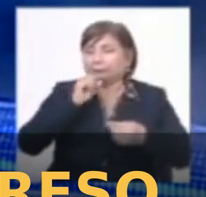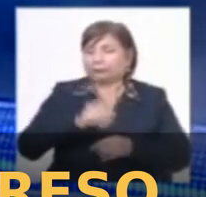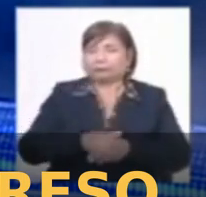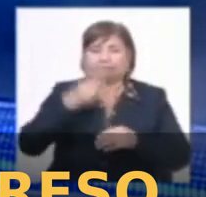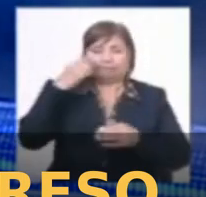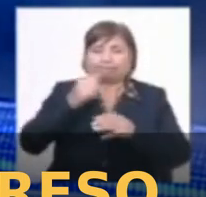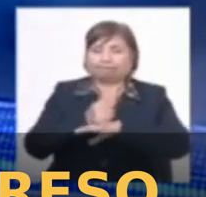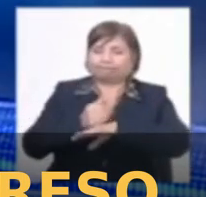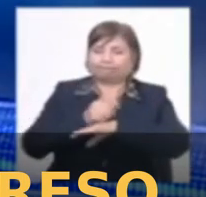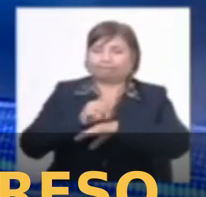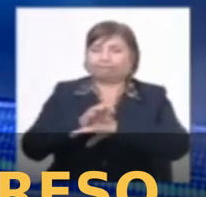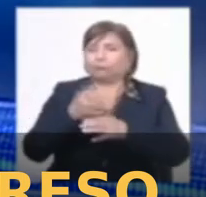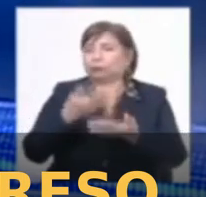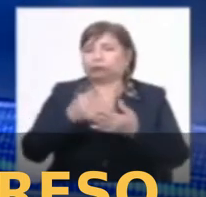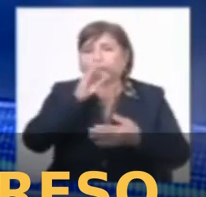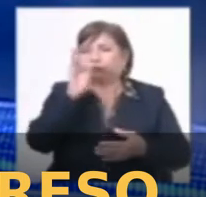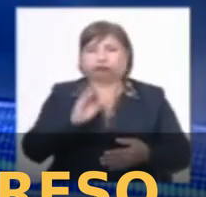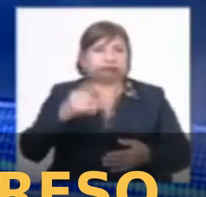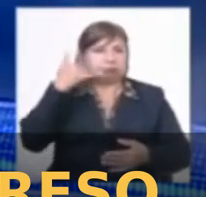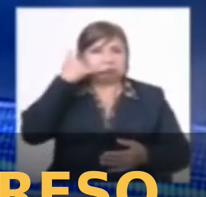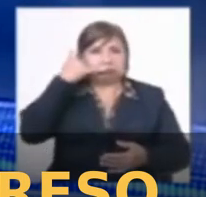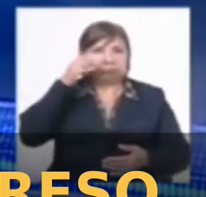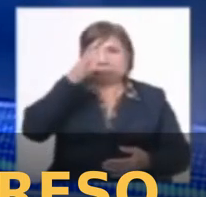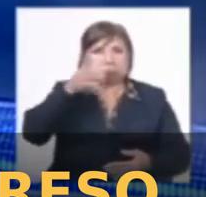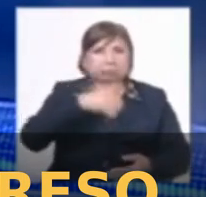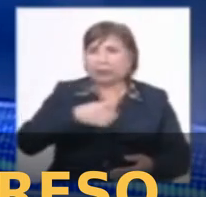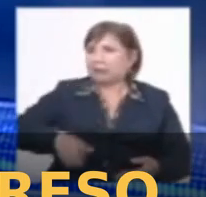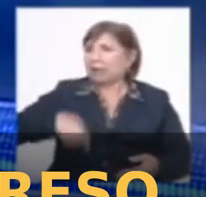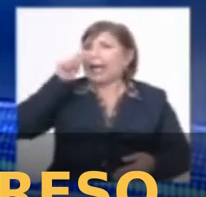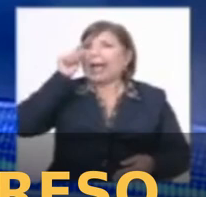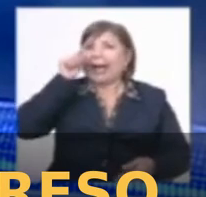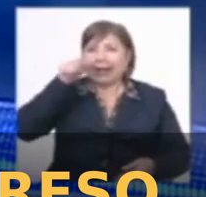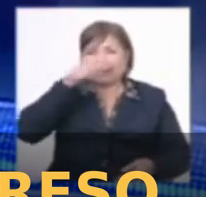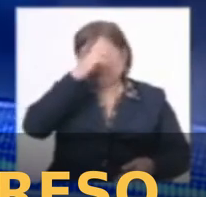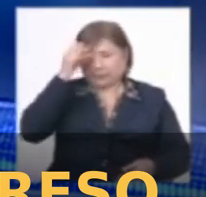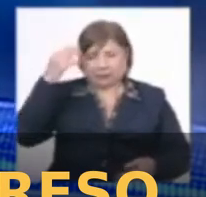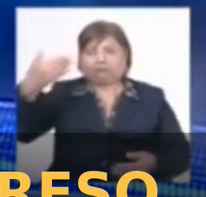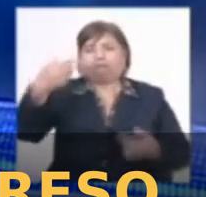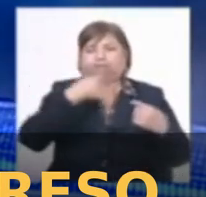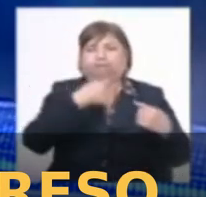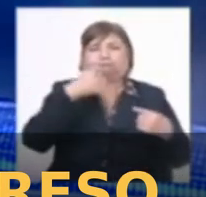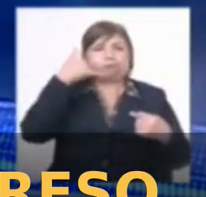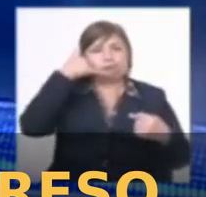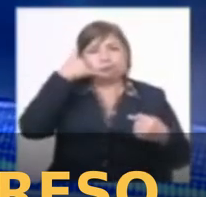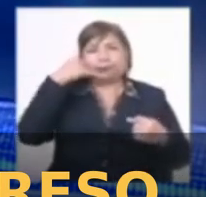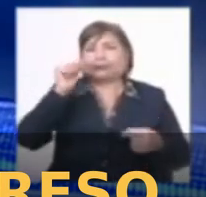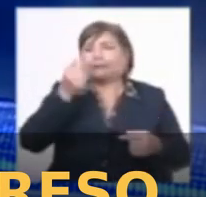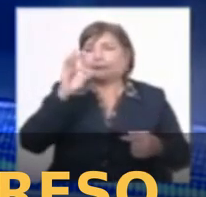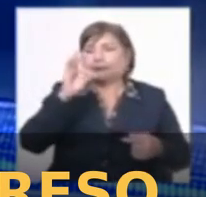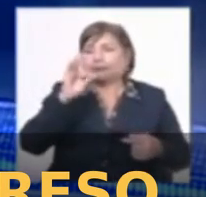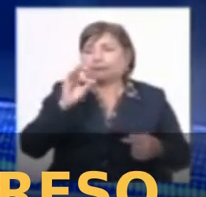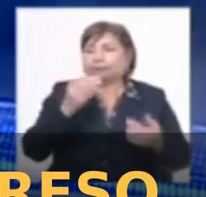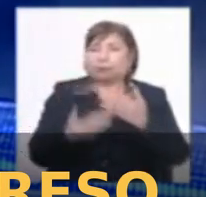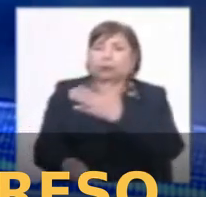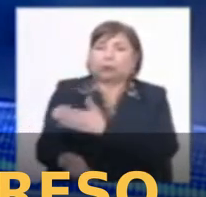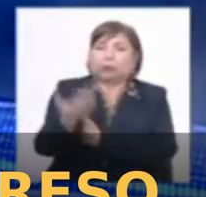por asesoramientos. Afirmó que nunca llamó al presidente de la República, que fue él quien la llamó a ella el día 19 por la